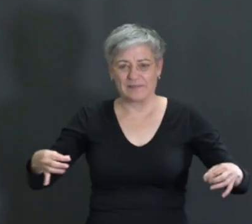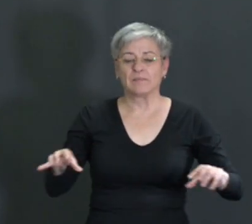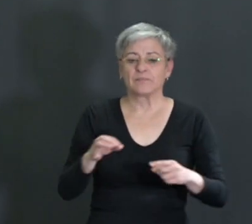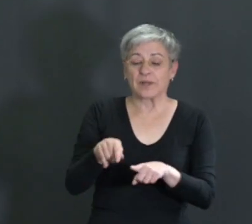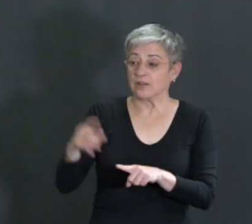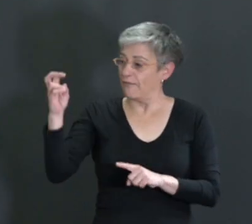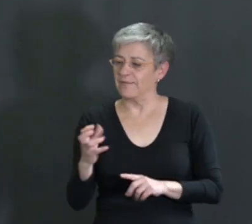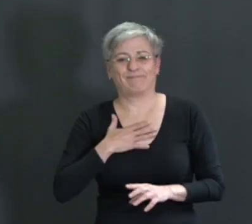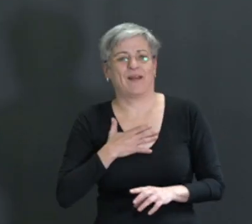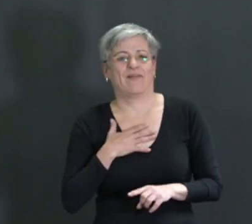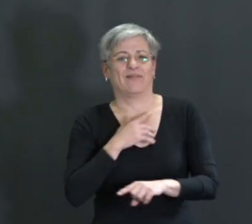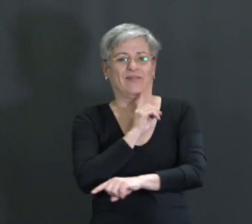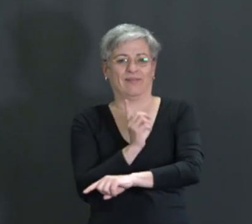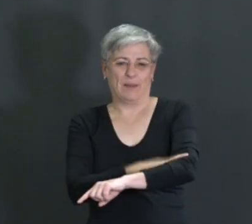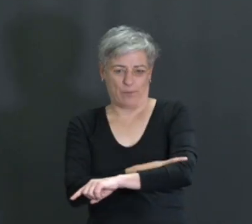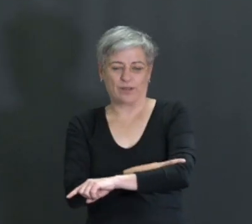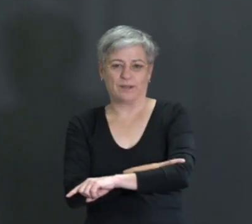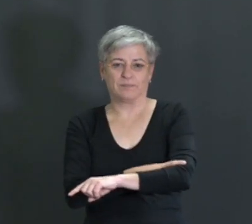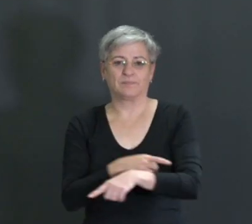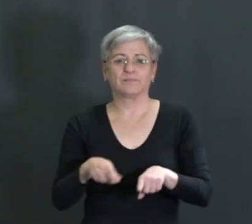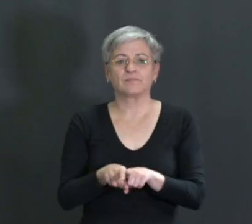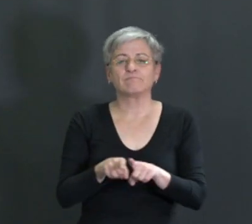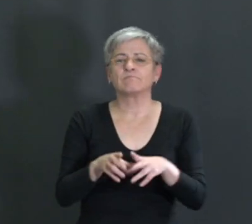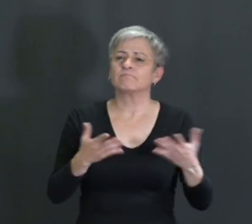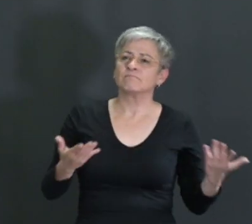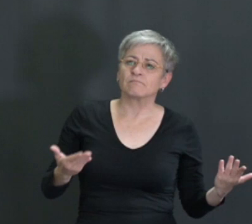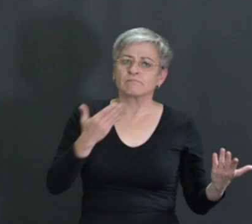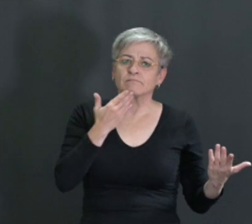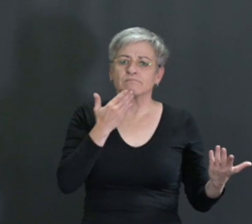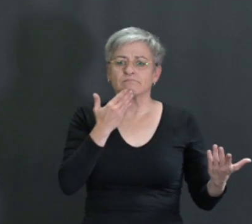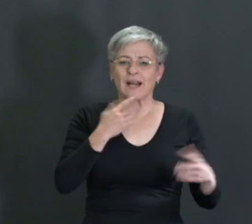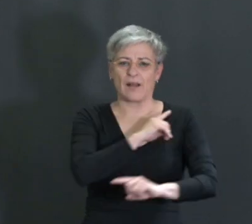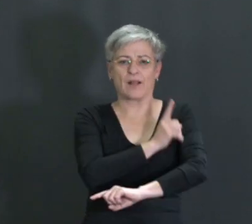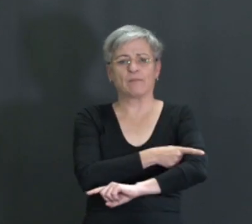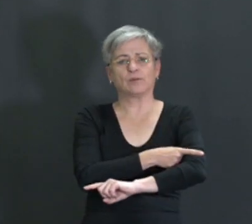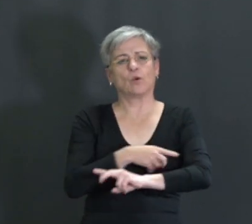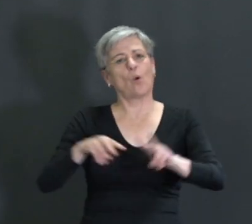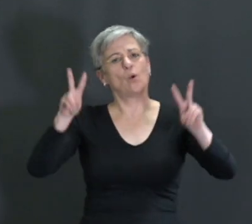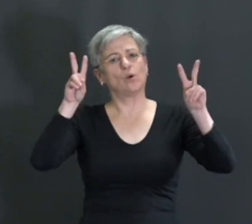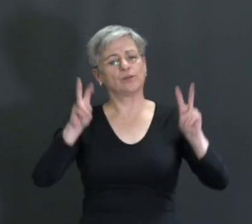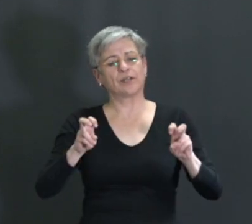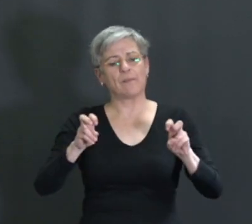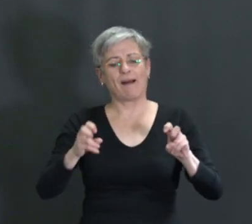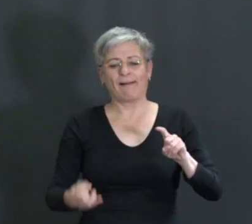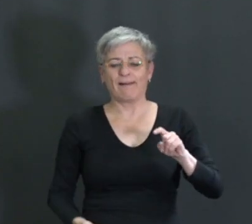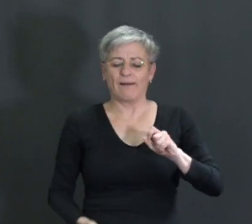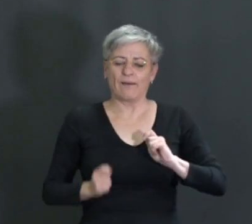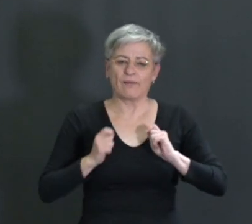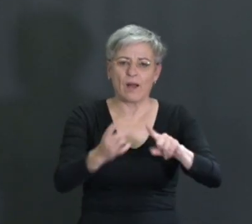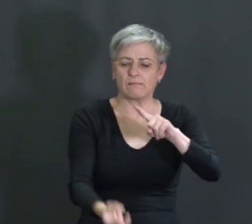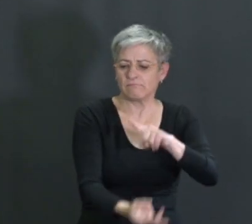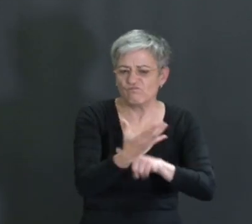del deporte, ¿no? Entonces ahí el deporte es una figura que produce innovación, que